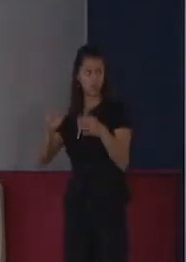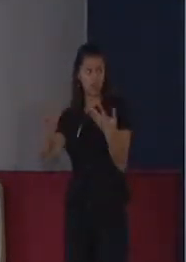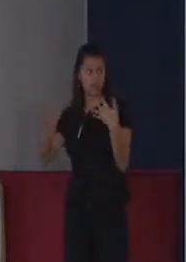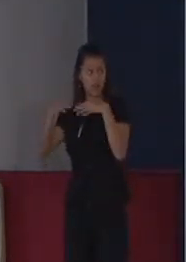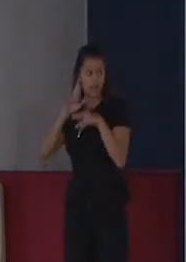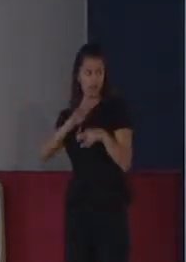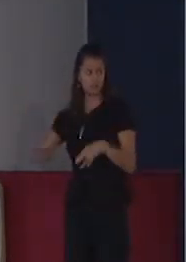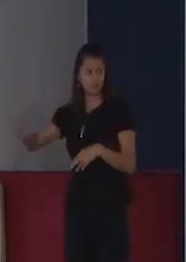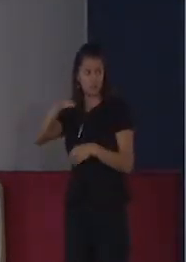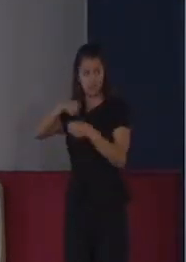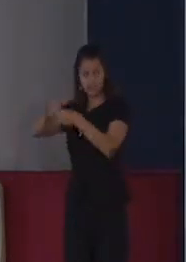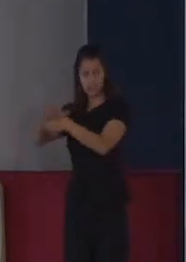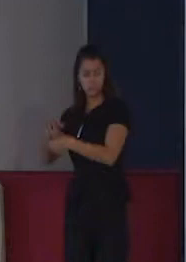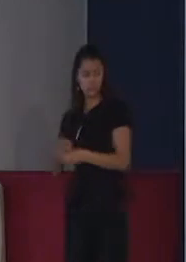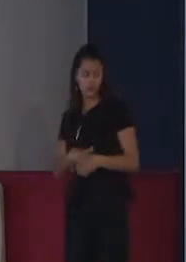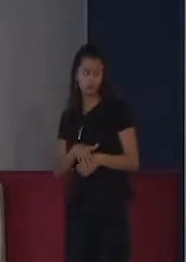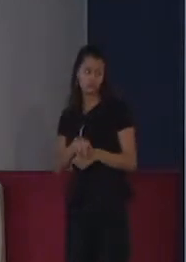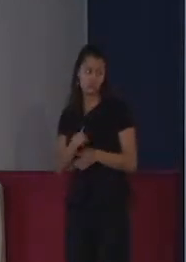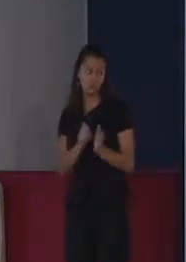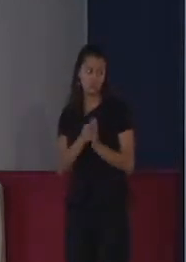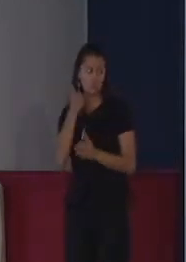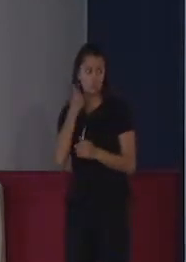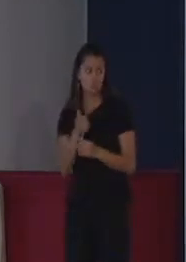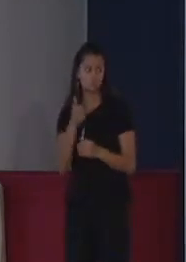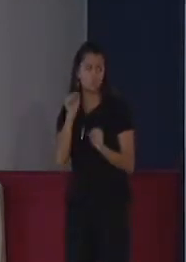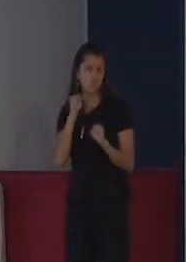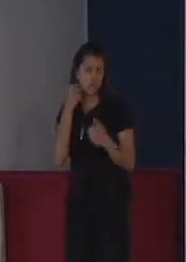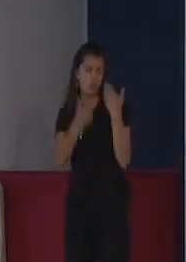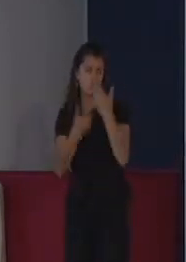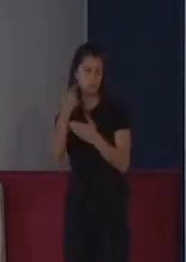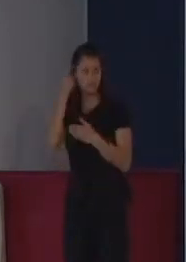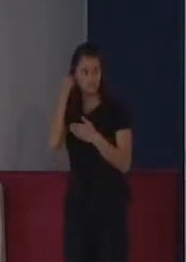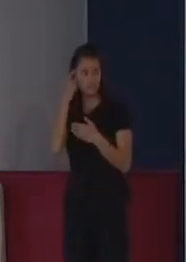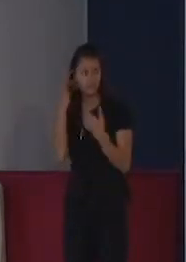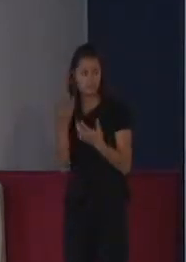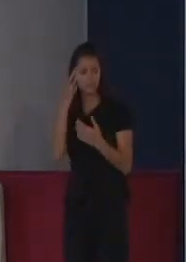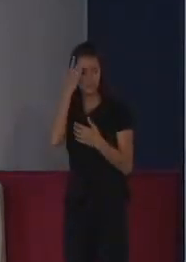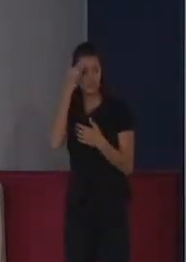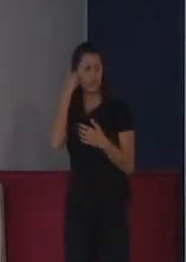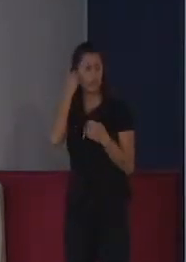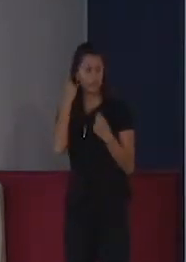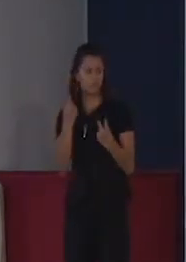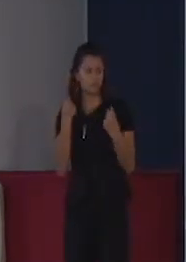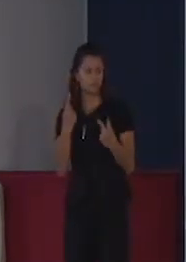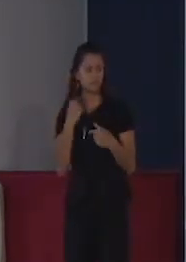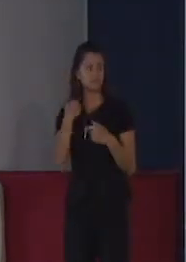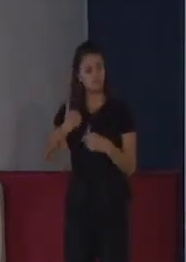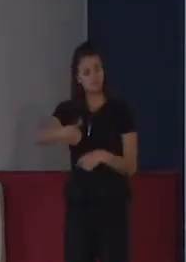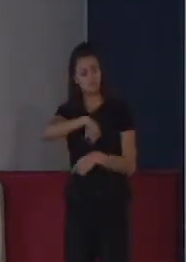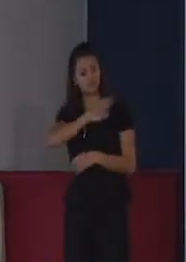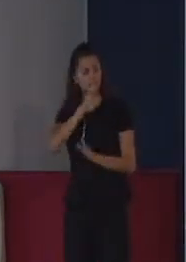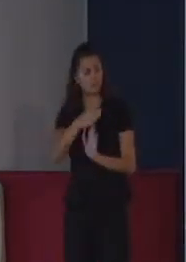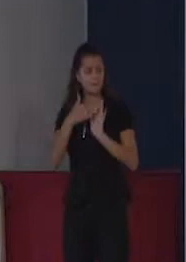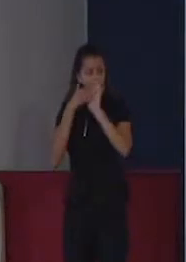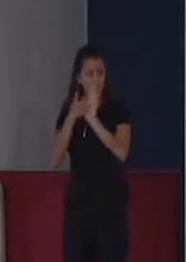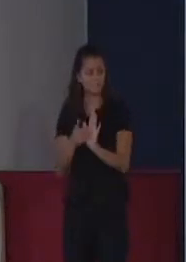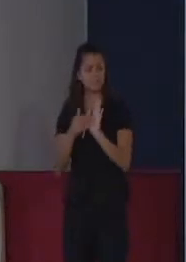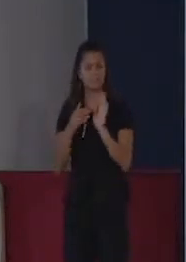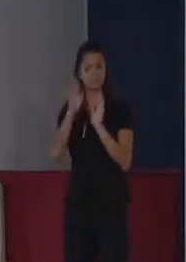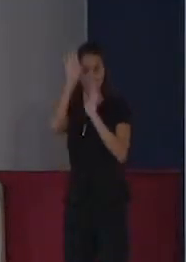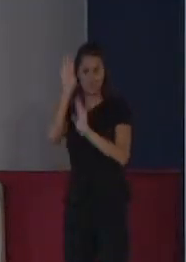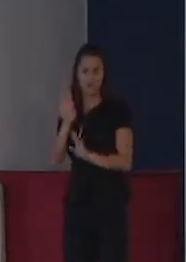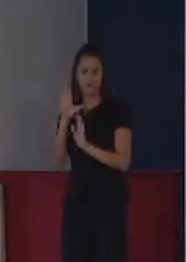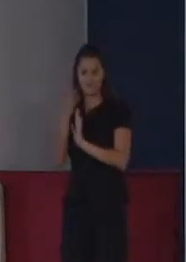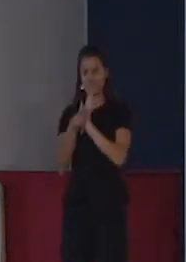y distritales. Ahí sería muy bueno para poder analizar y pensar, porque se sobreentiende que si nosotros estamos representando diferentes